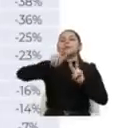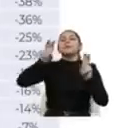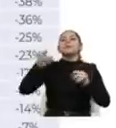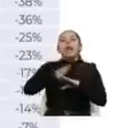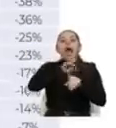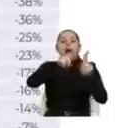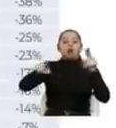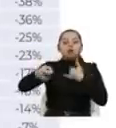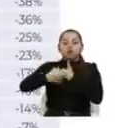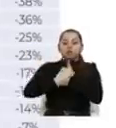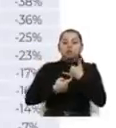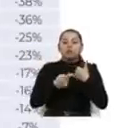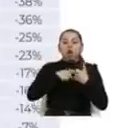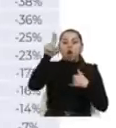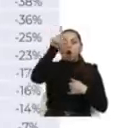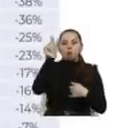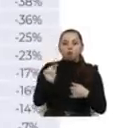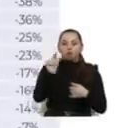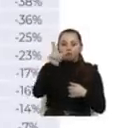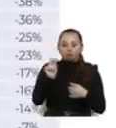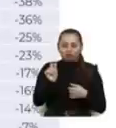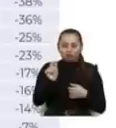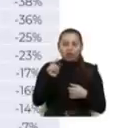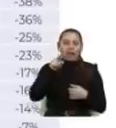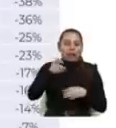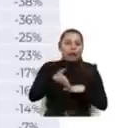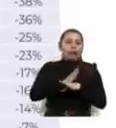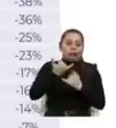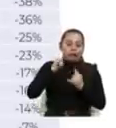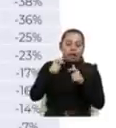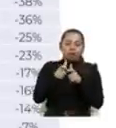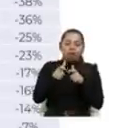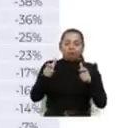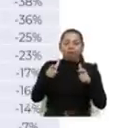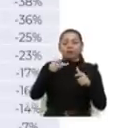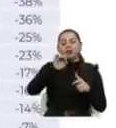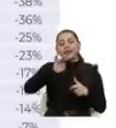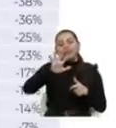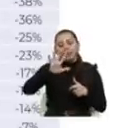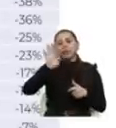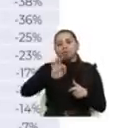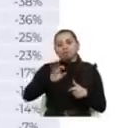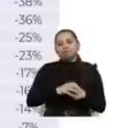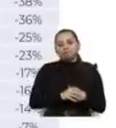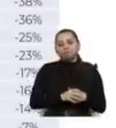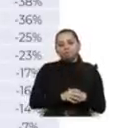departamentos como Sucre, que ha tenido un incremento del 45%,